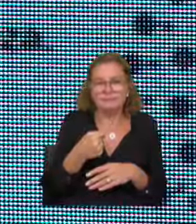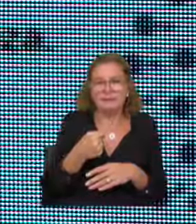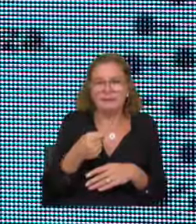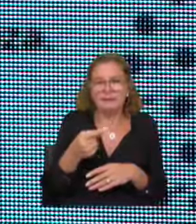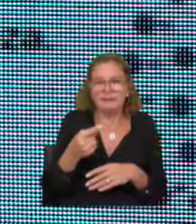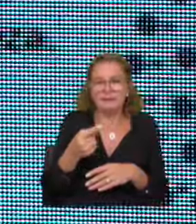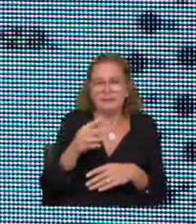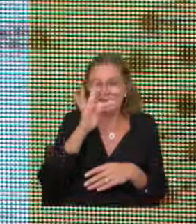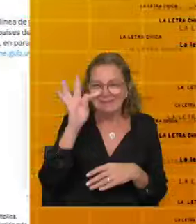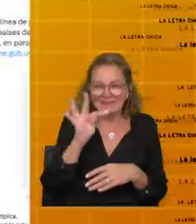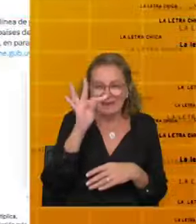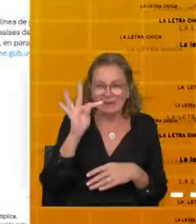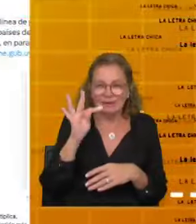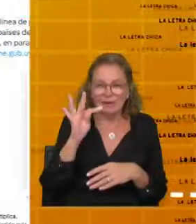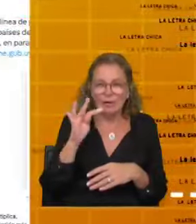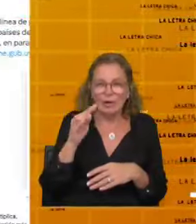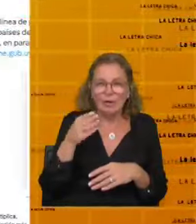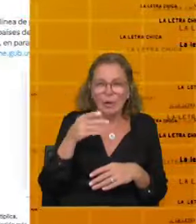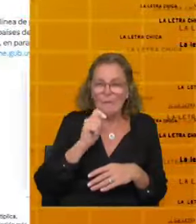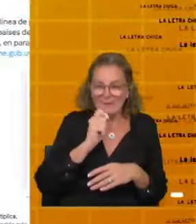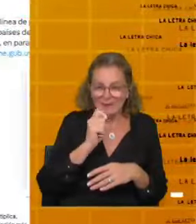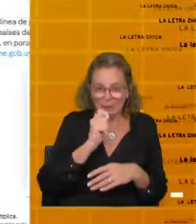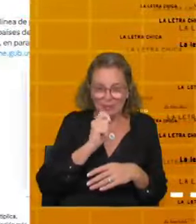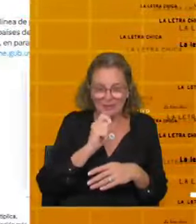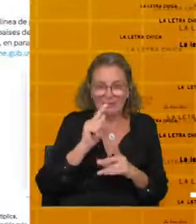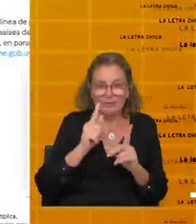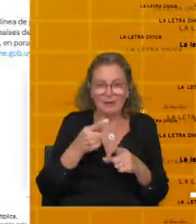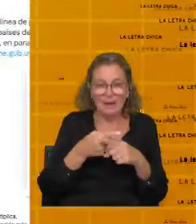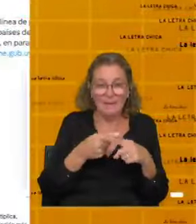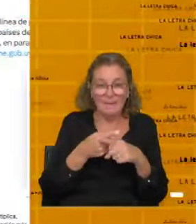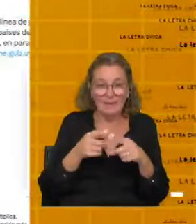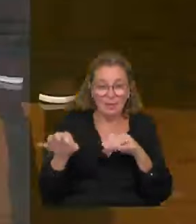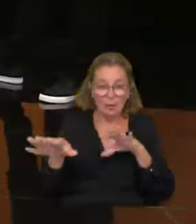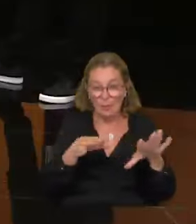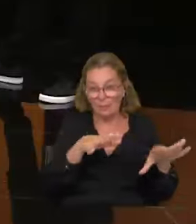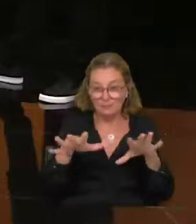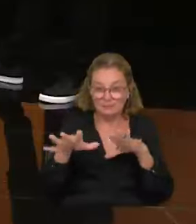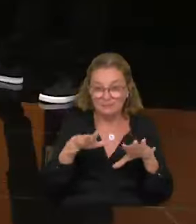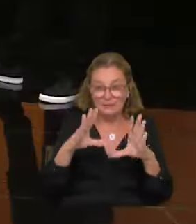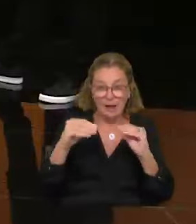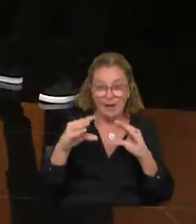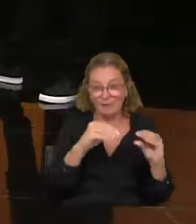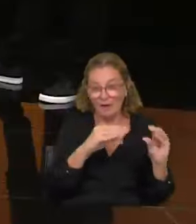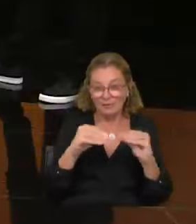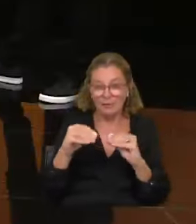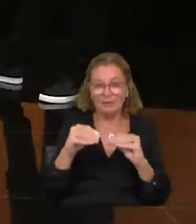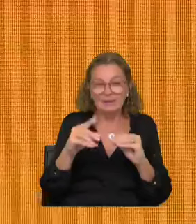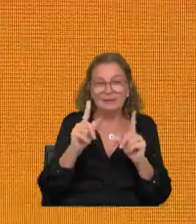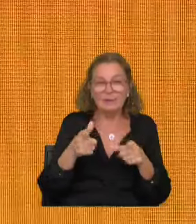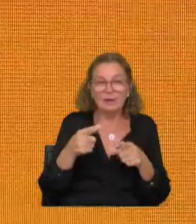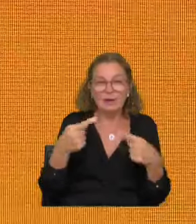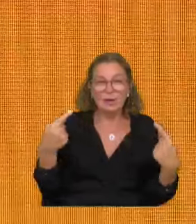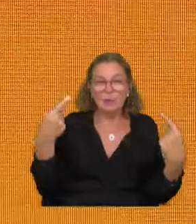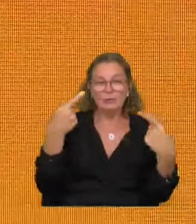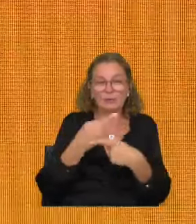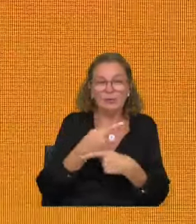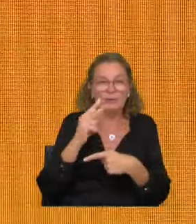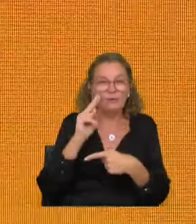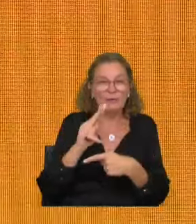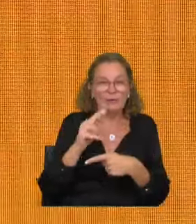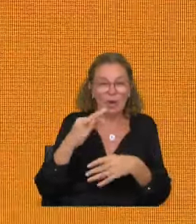y los actores de los medios de comunicación los periodistas en el medio dispersos en esa conversación y los actores de la oposición ahí vemos a